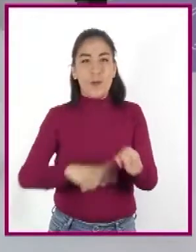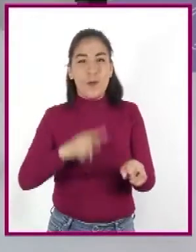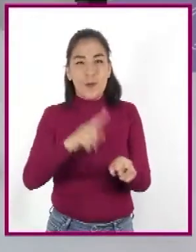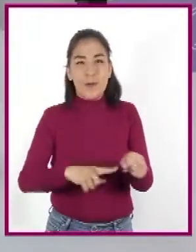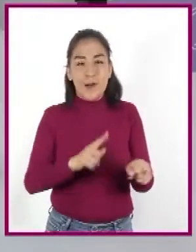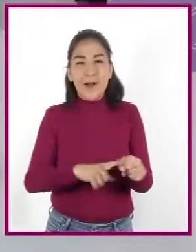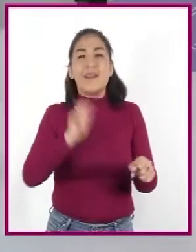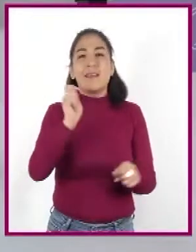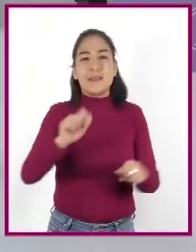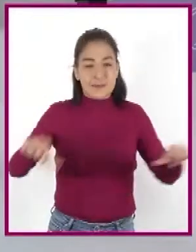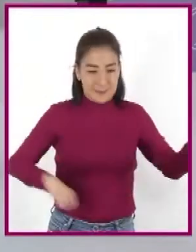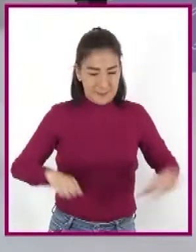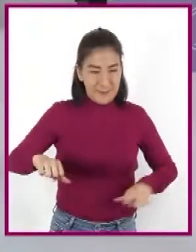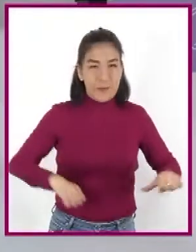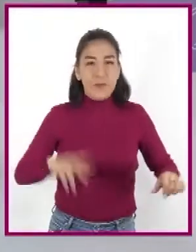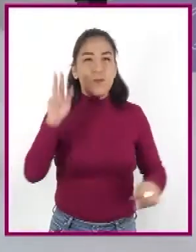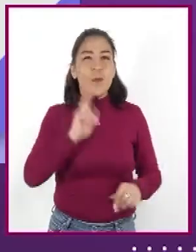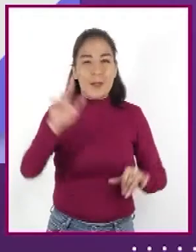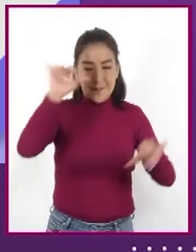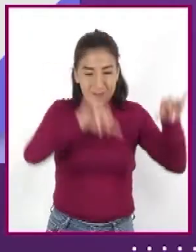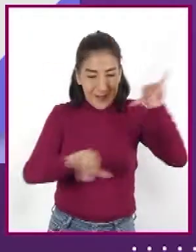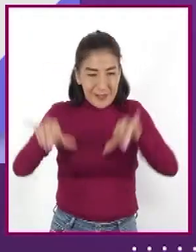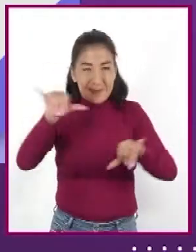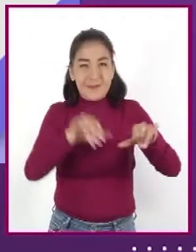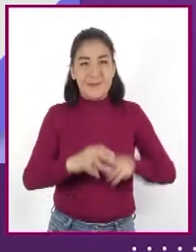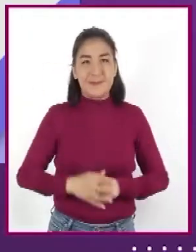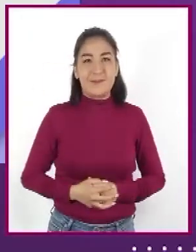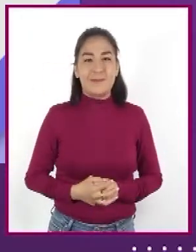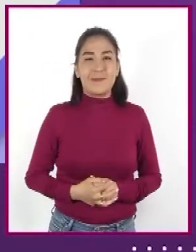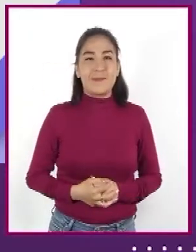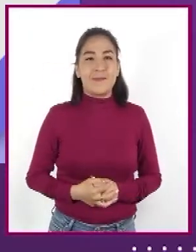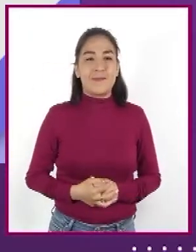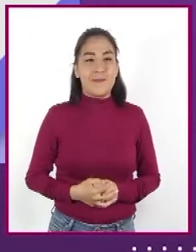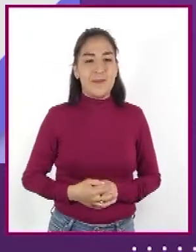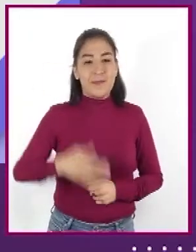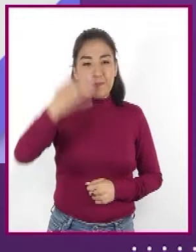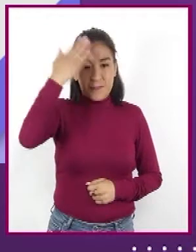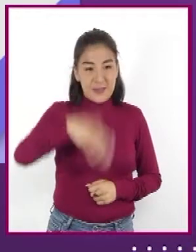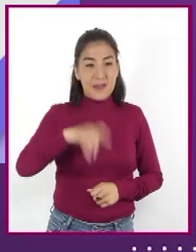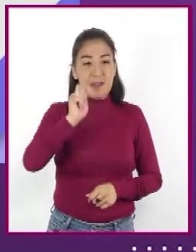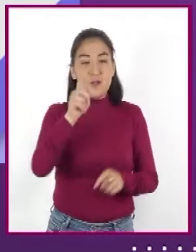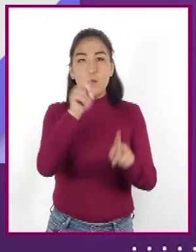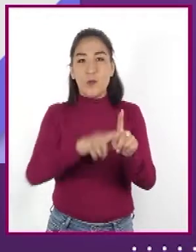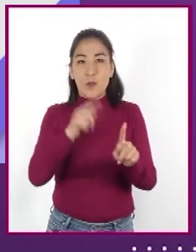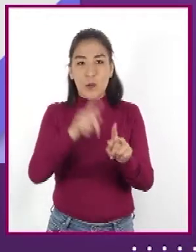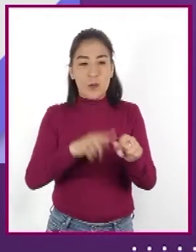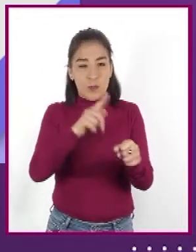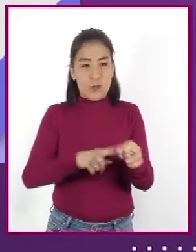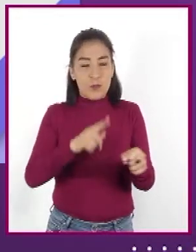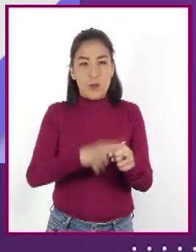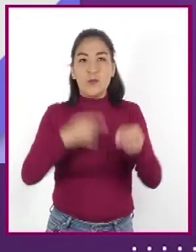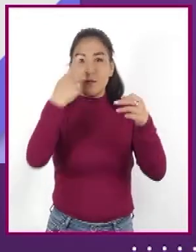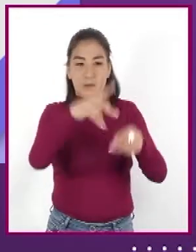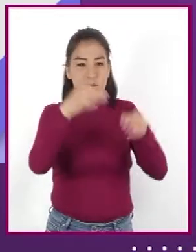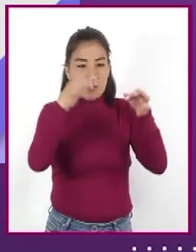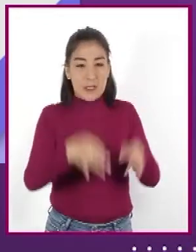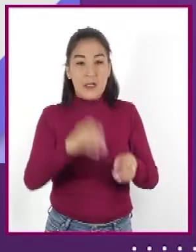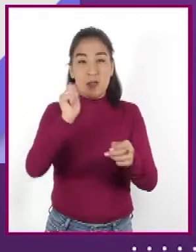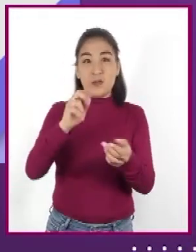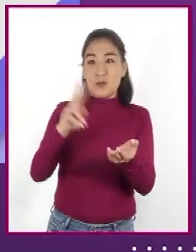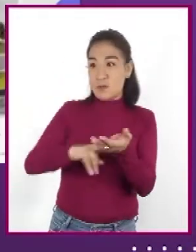de actividades experimentales. ¿Sabían que el color original de la Estatua de la Libertad no es